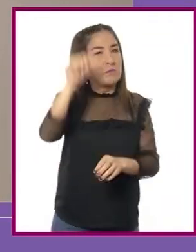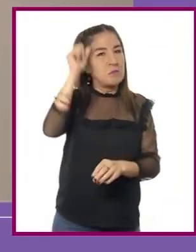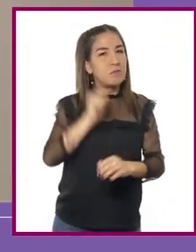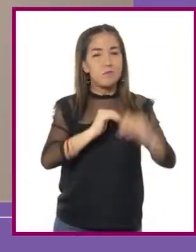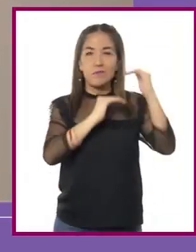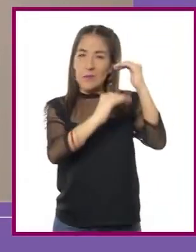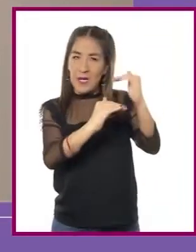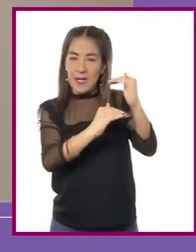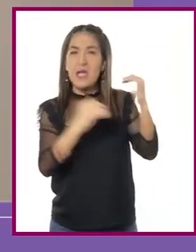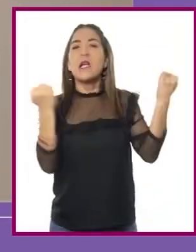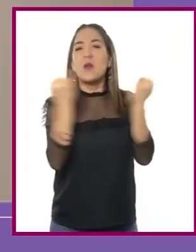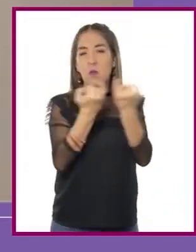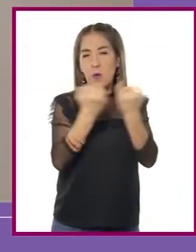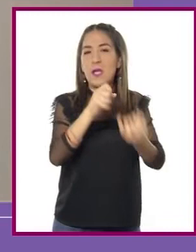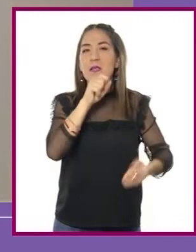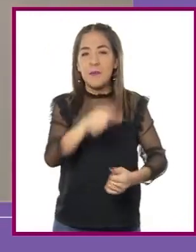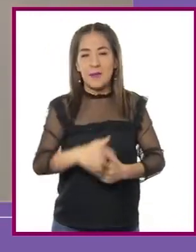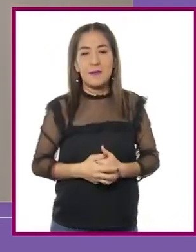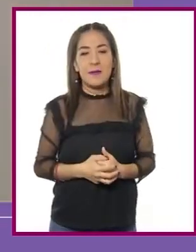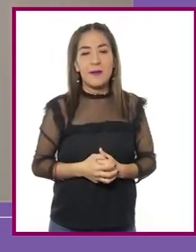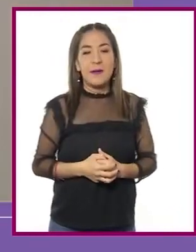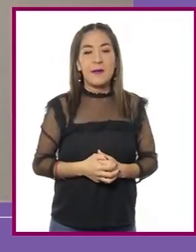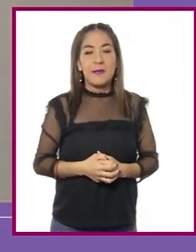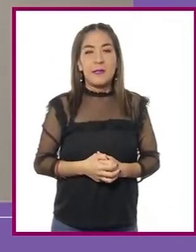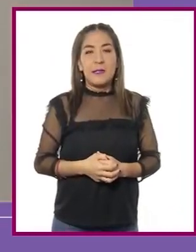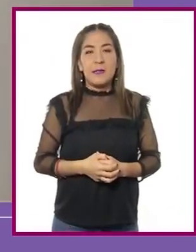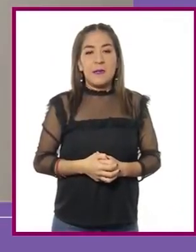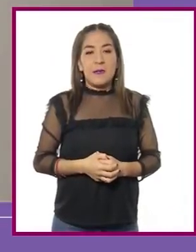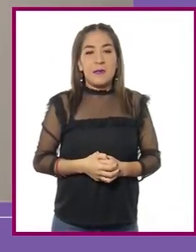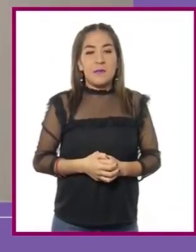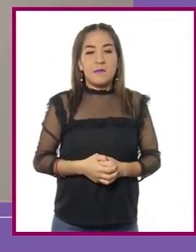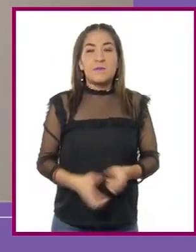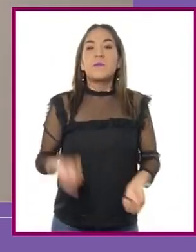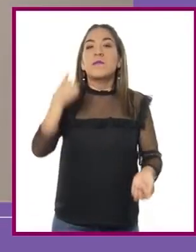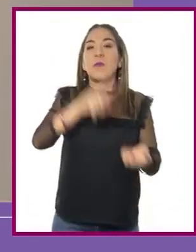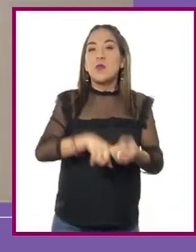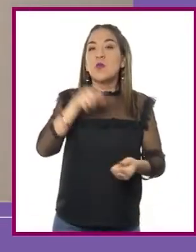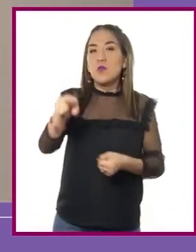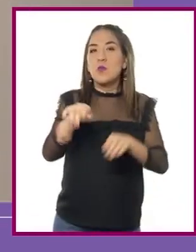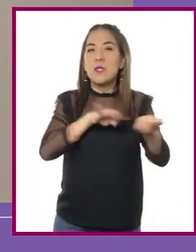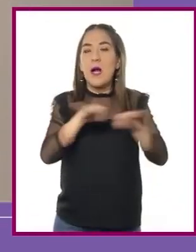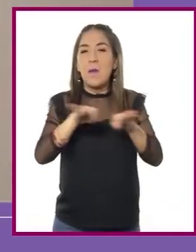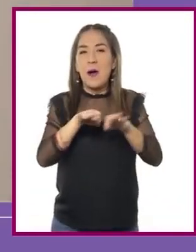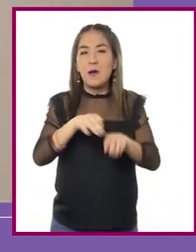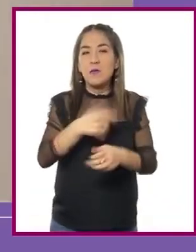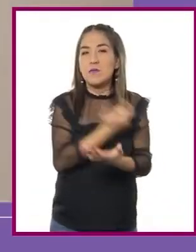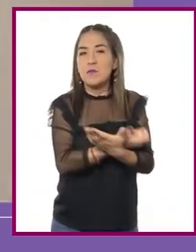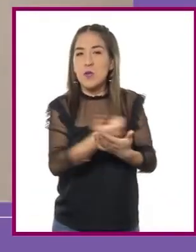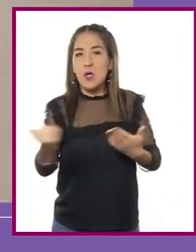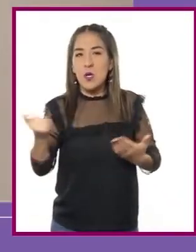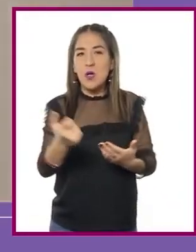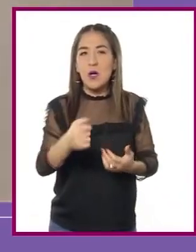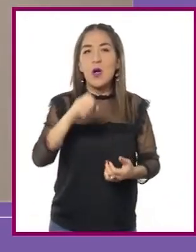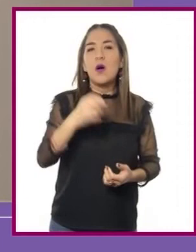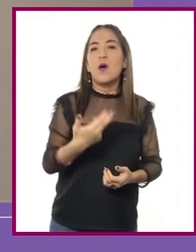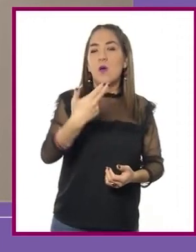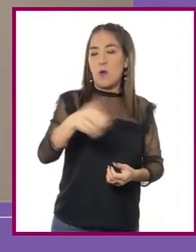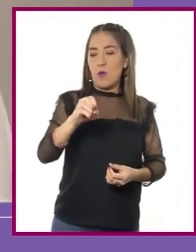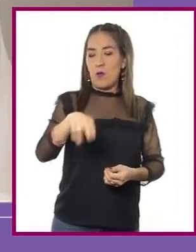lado, existen las personas que obtienen ingresos por honorarios, quienes tienen cierta